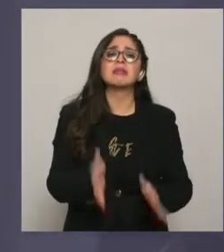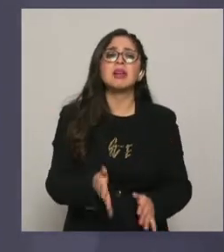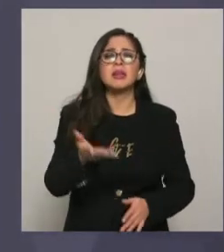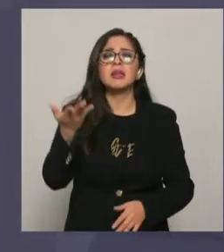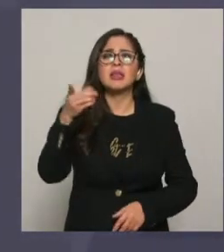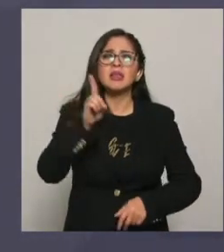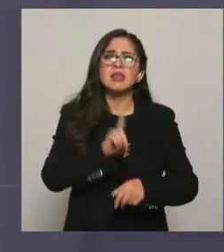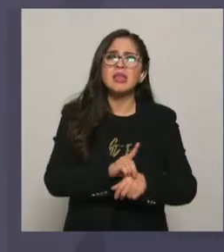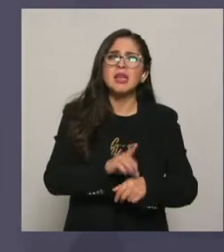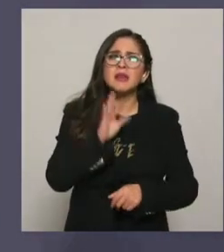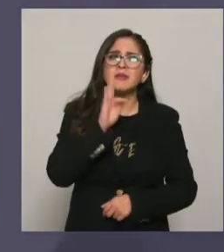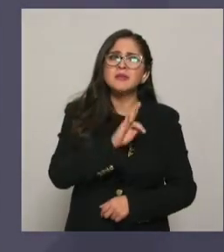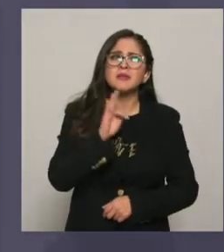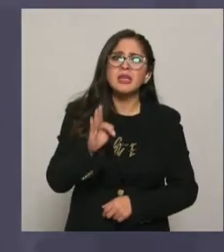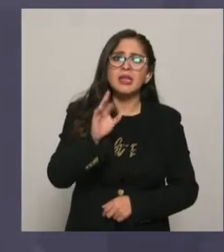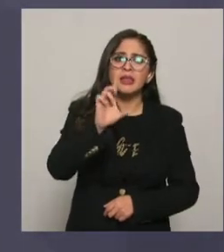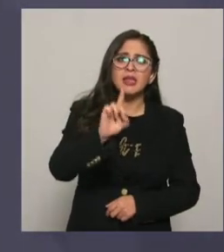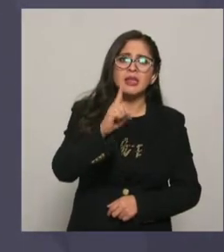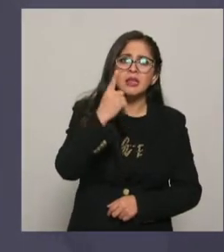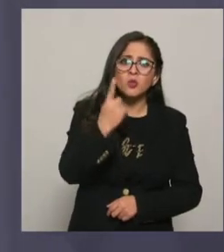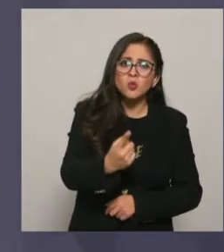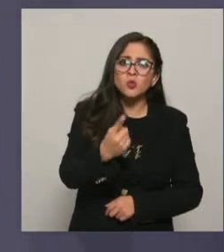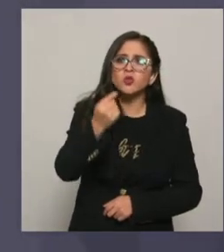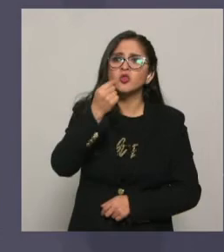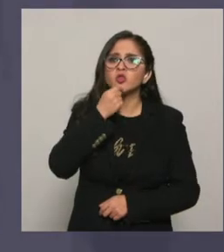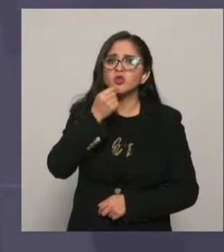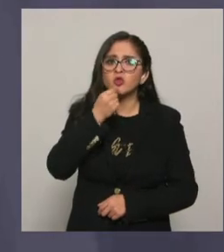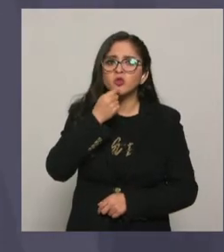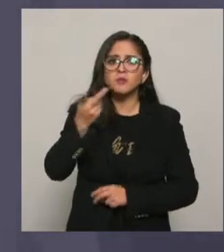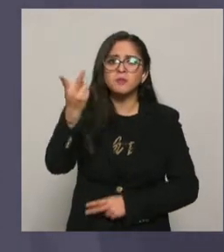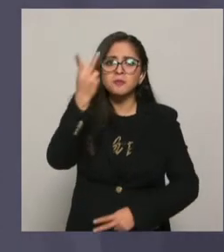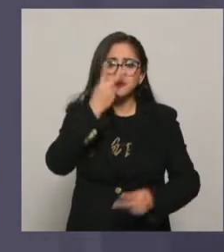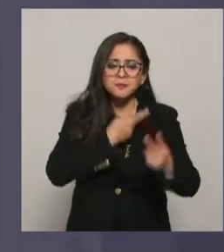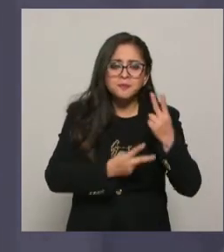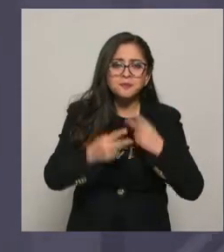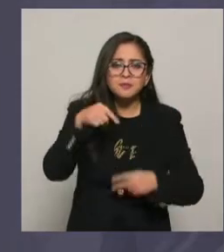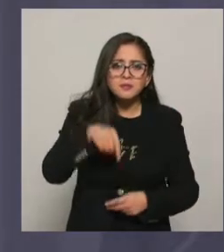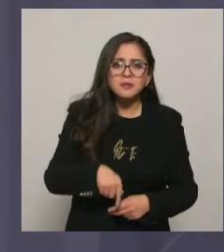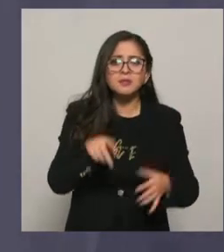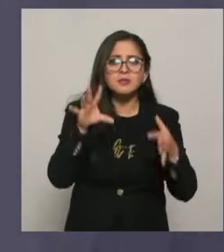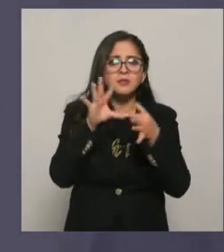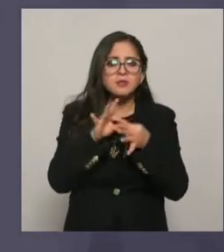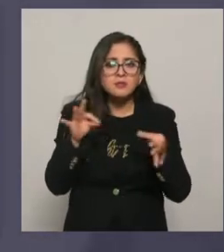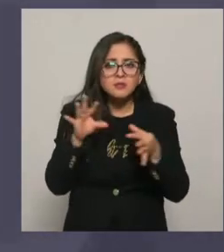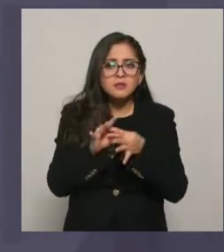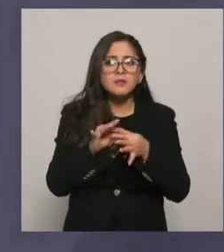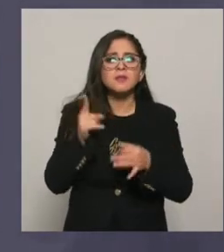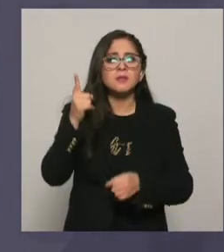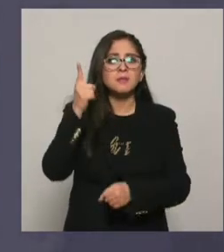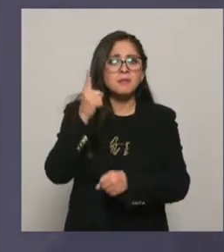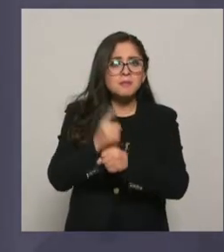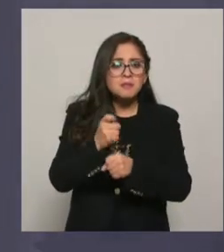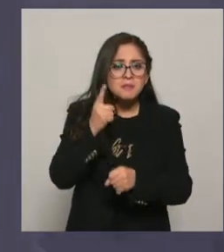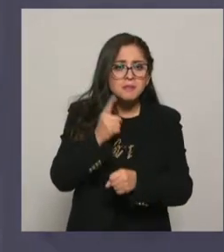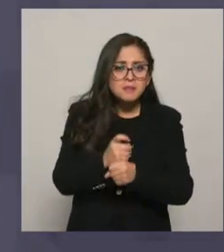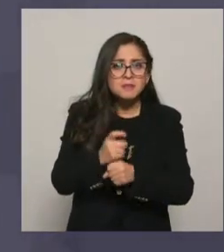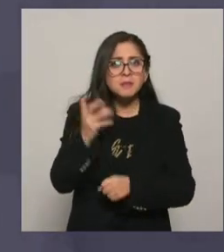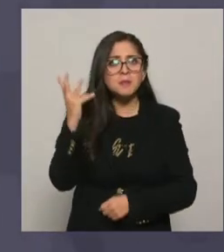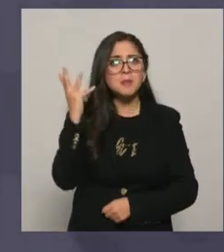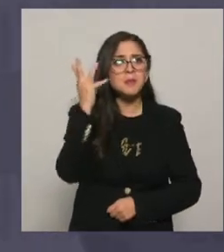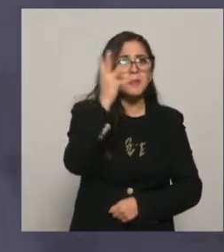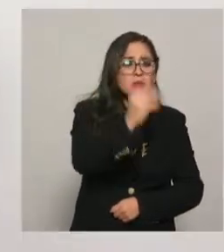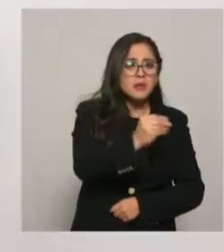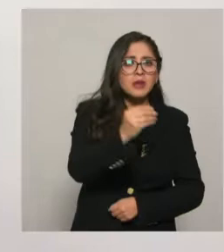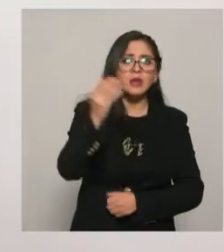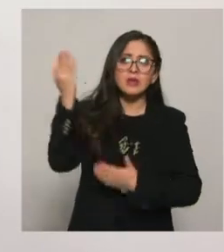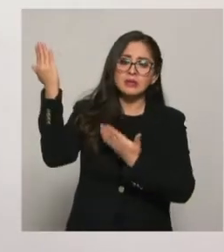día 31 llegan los chiquitos, así se menciona. El día 1 se van, llegan los grandes.